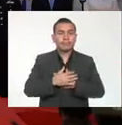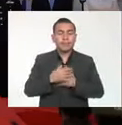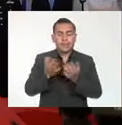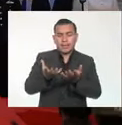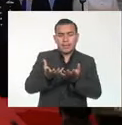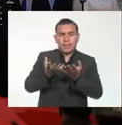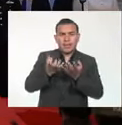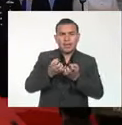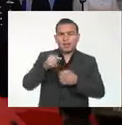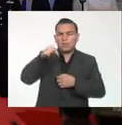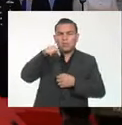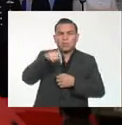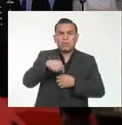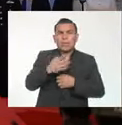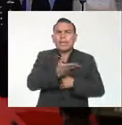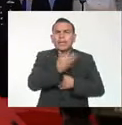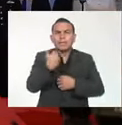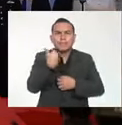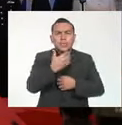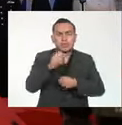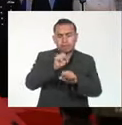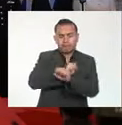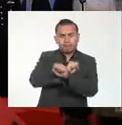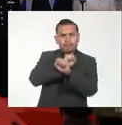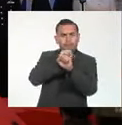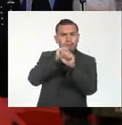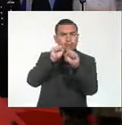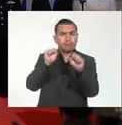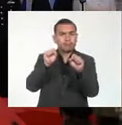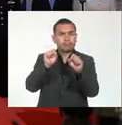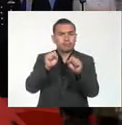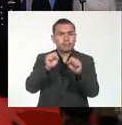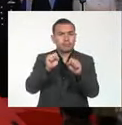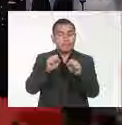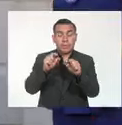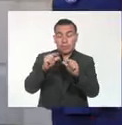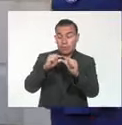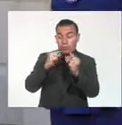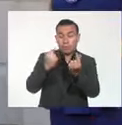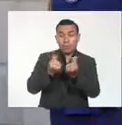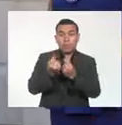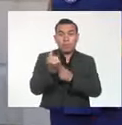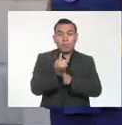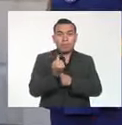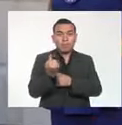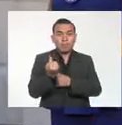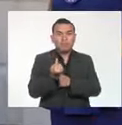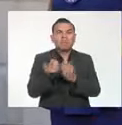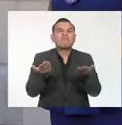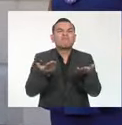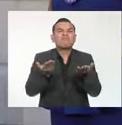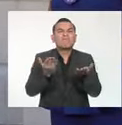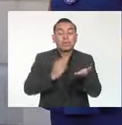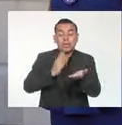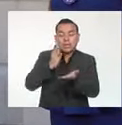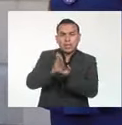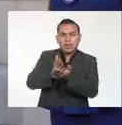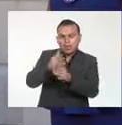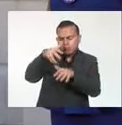quiero referirme a los sucesos de hoy en la mañana, donde un grupo de personas salió a las calles para